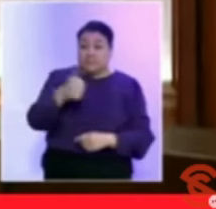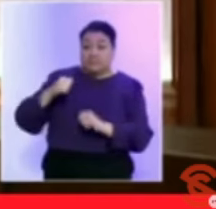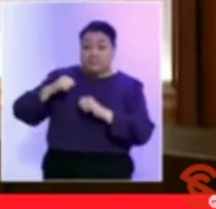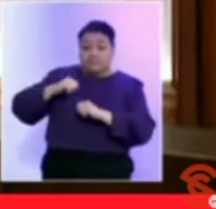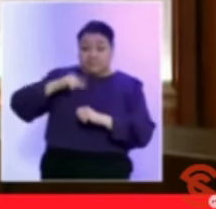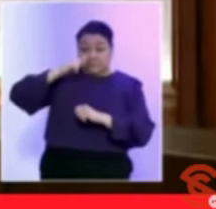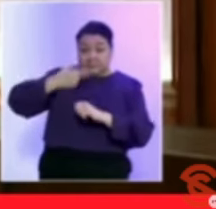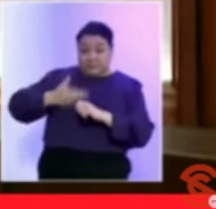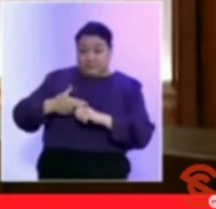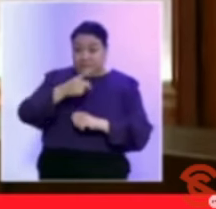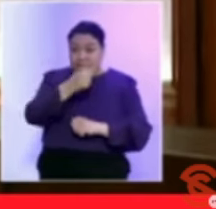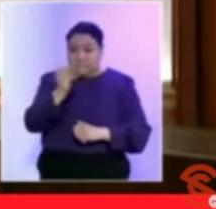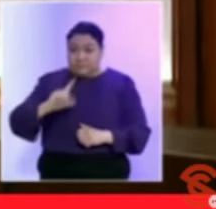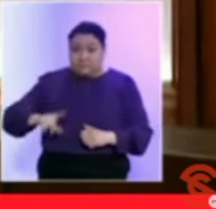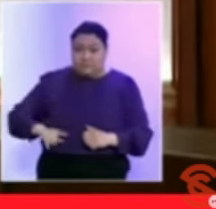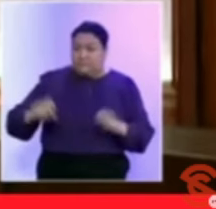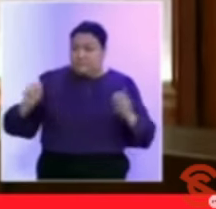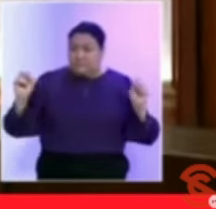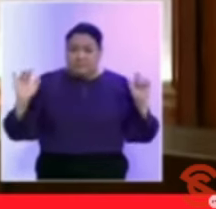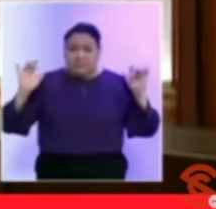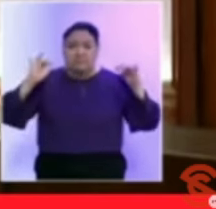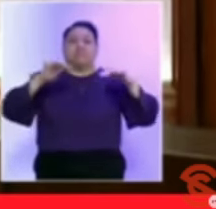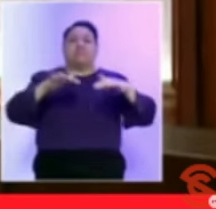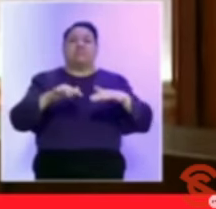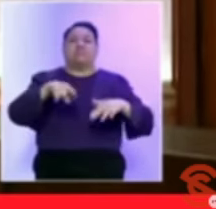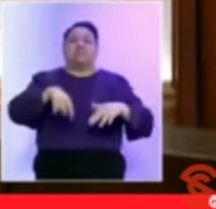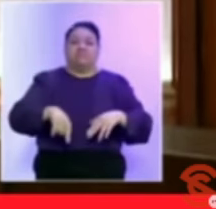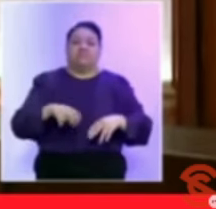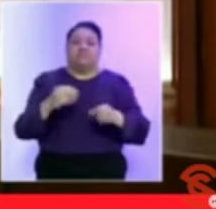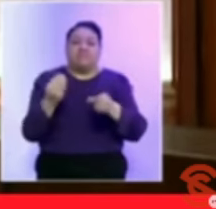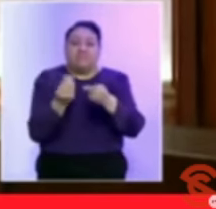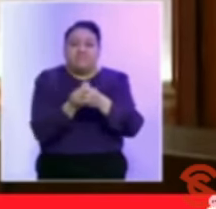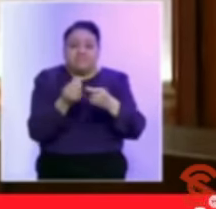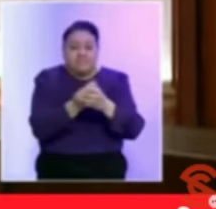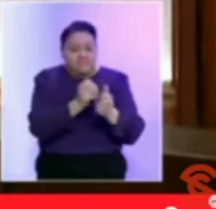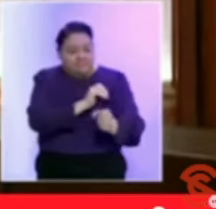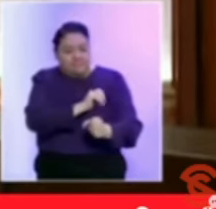público que se da cita en esta sesión